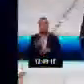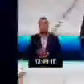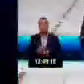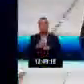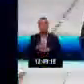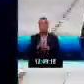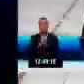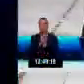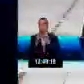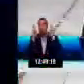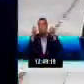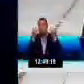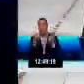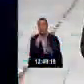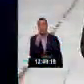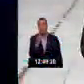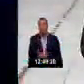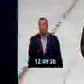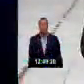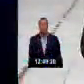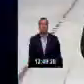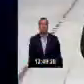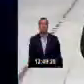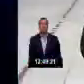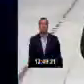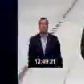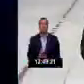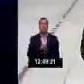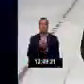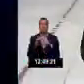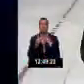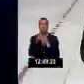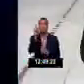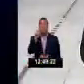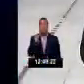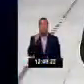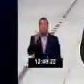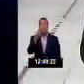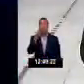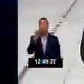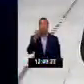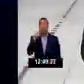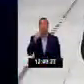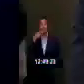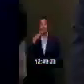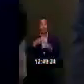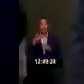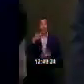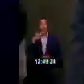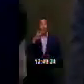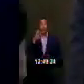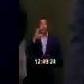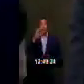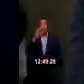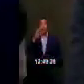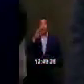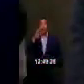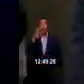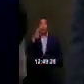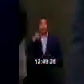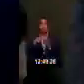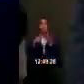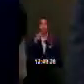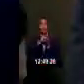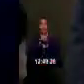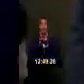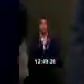las autoridades. Cambiamos de tema y les contamos que el asambleísta de Suma, Héctor Muñoz, presentó esta mañana también un pedido para